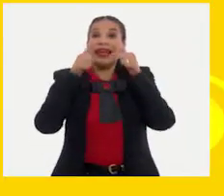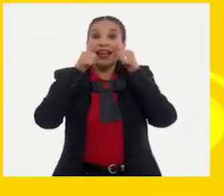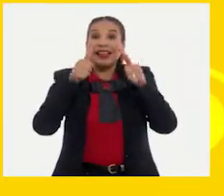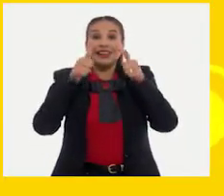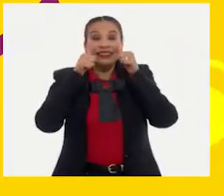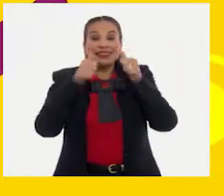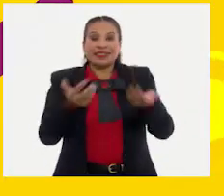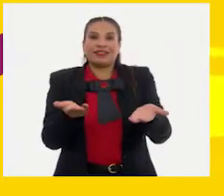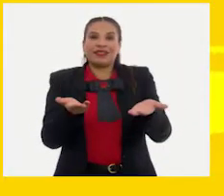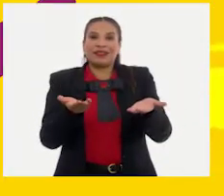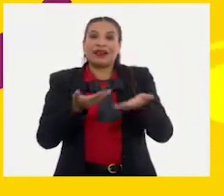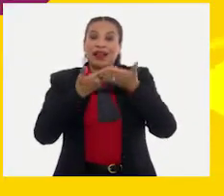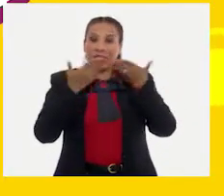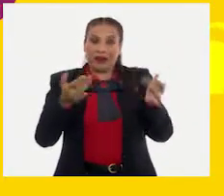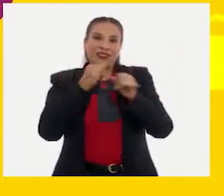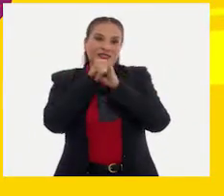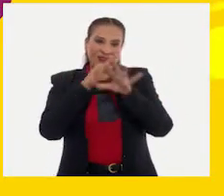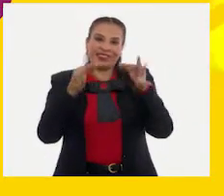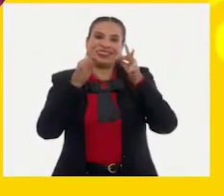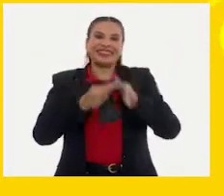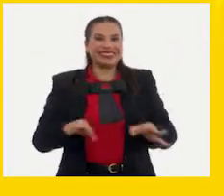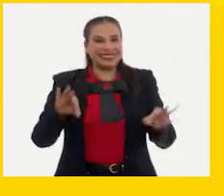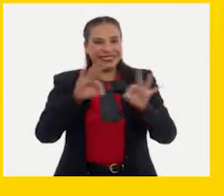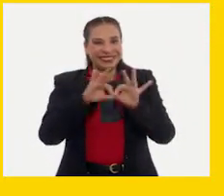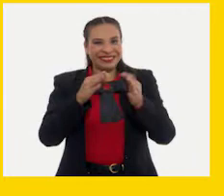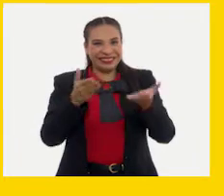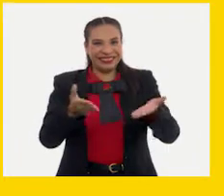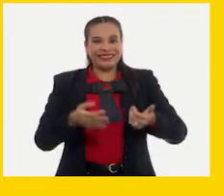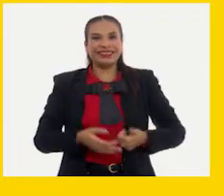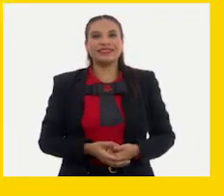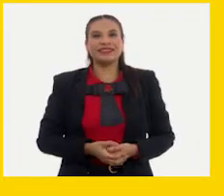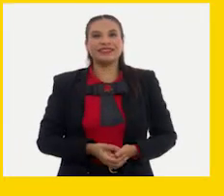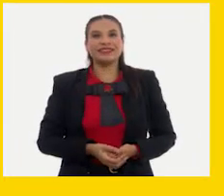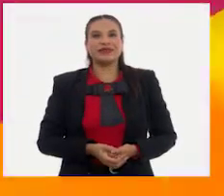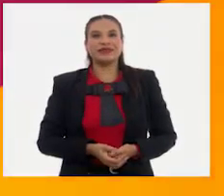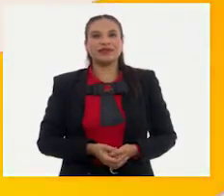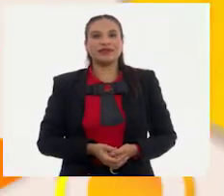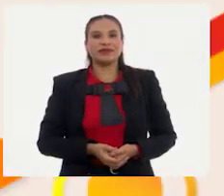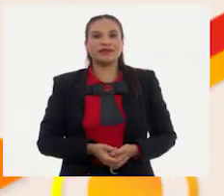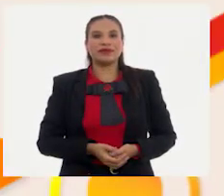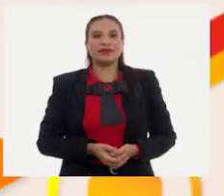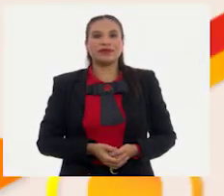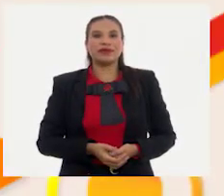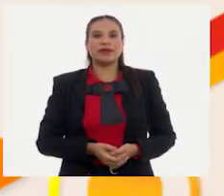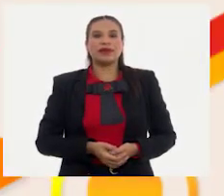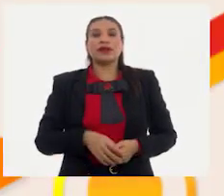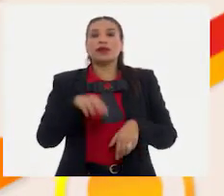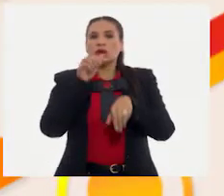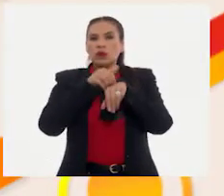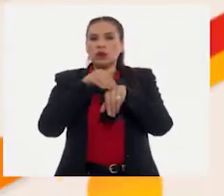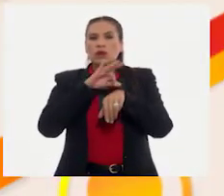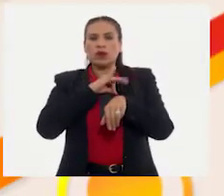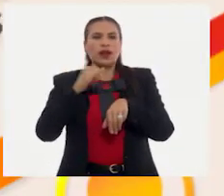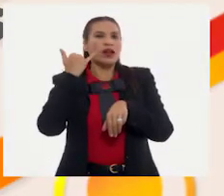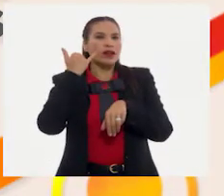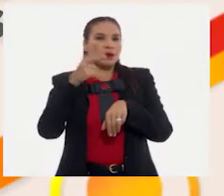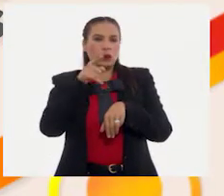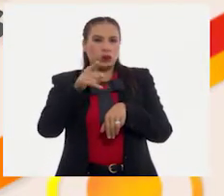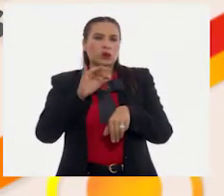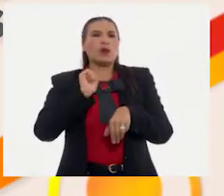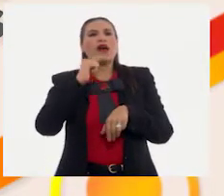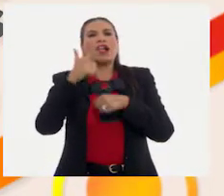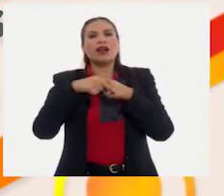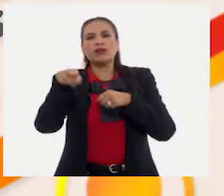¡Atención! ¡Atención! A continuación, información importante. A este número puedes llamar cuando tú